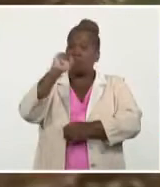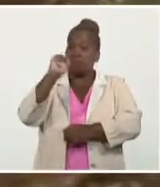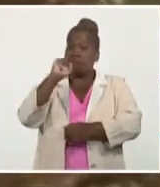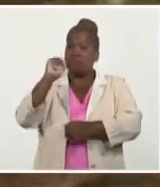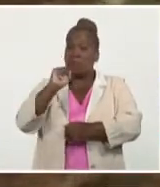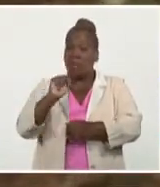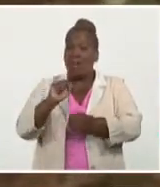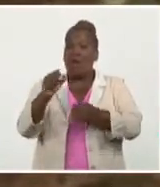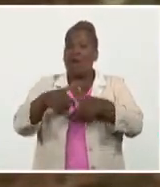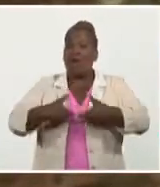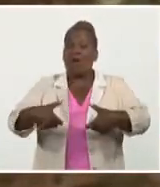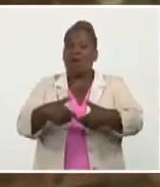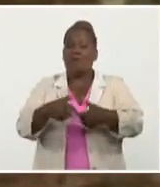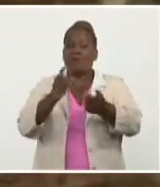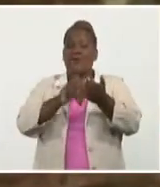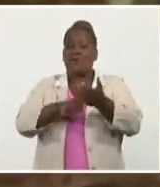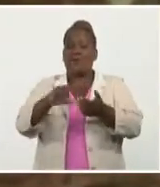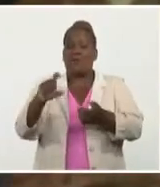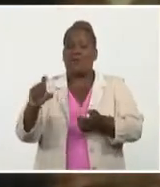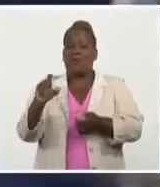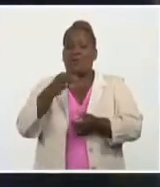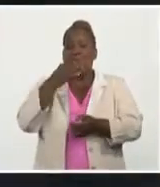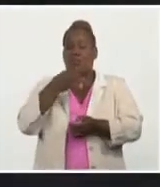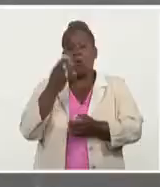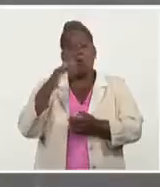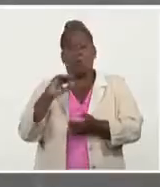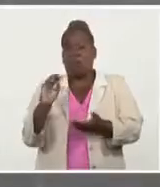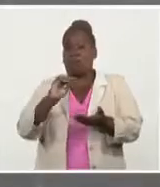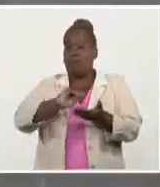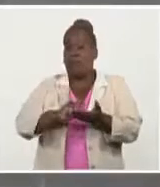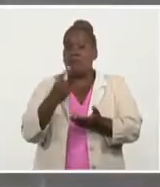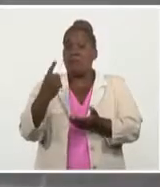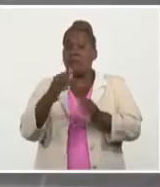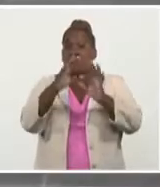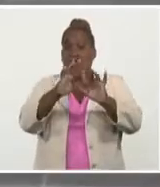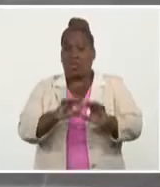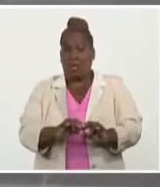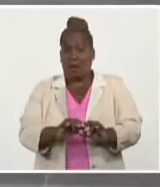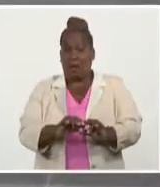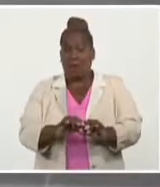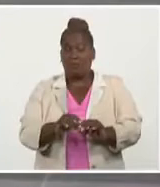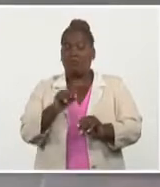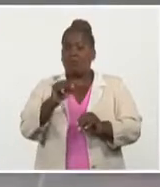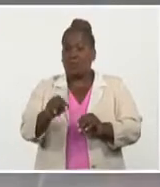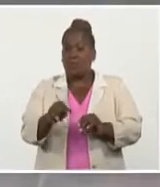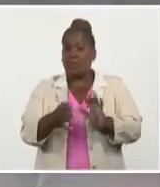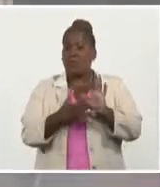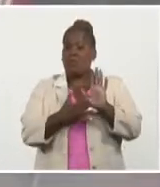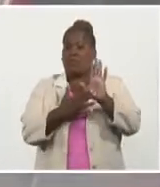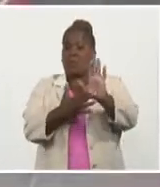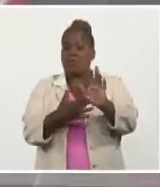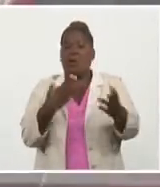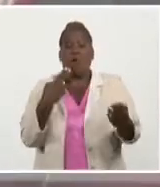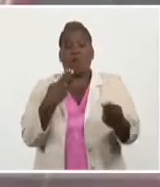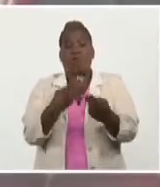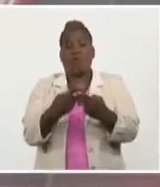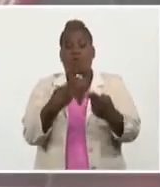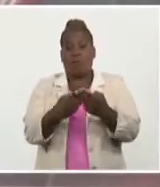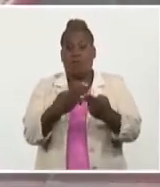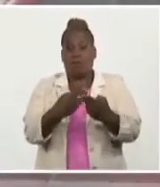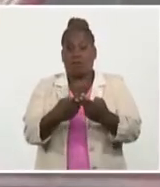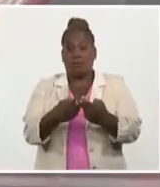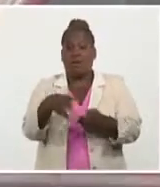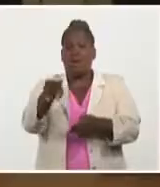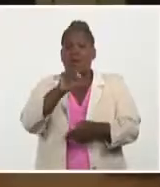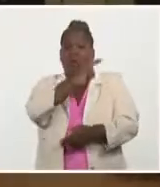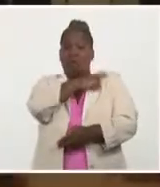partido y aseveró que su decisión de no reelegirse como primer secretario evidencia una plena confianza en los nuevos dirigentes del